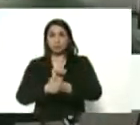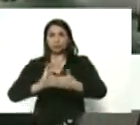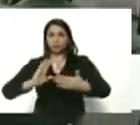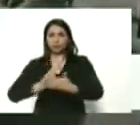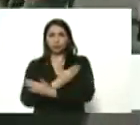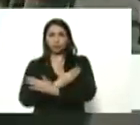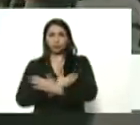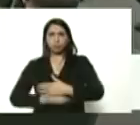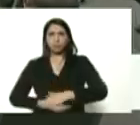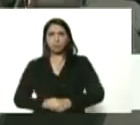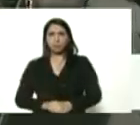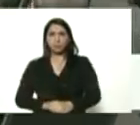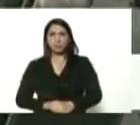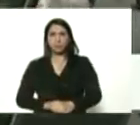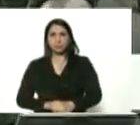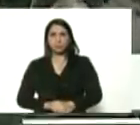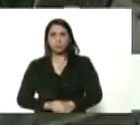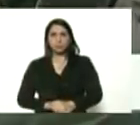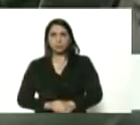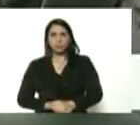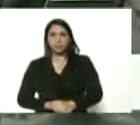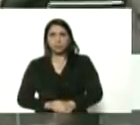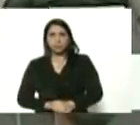desmantelamiento a pulso